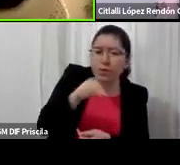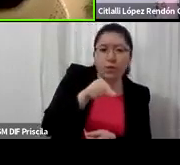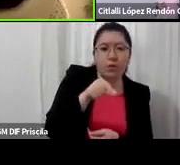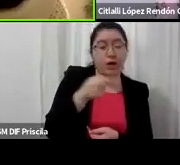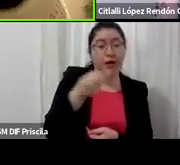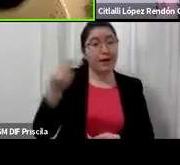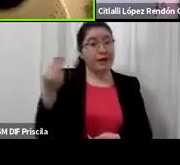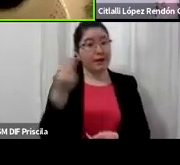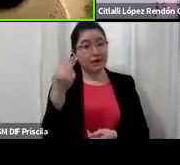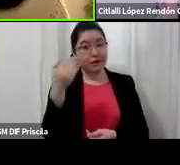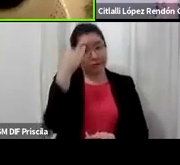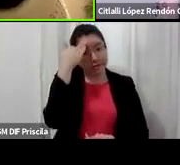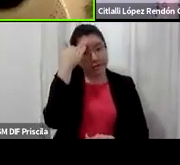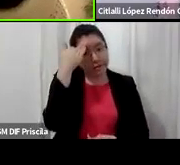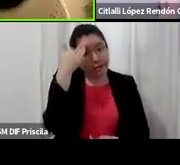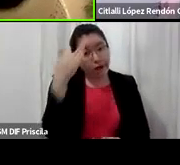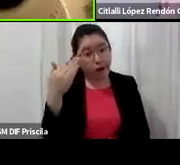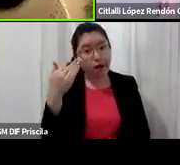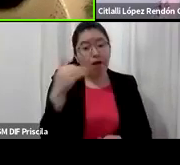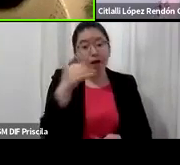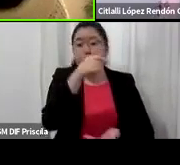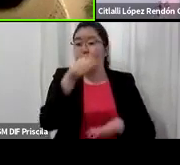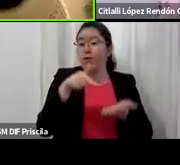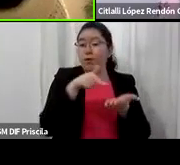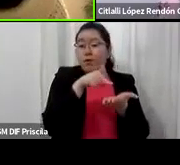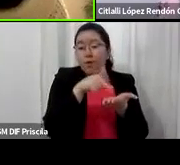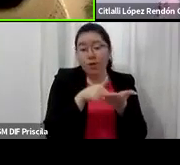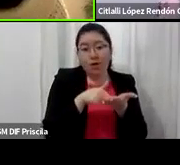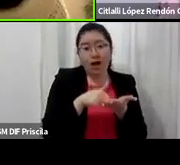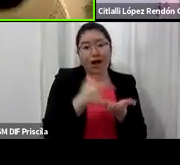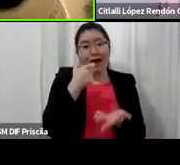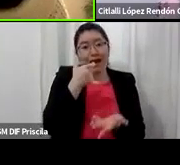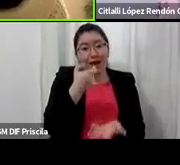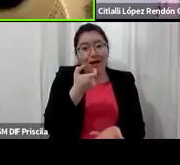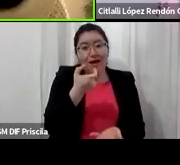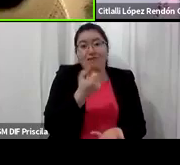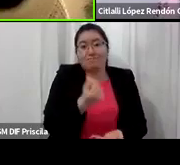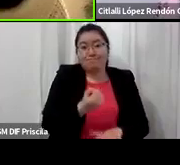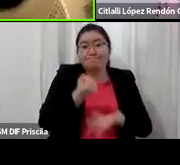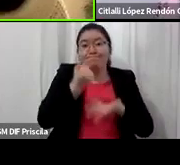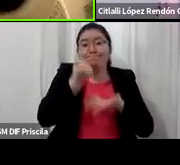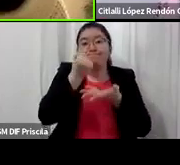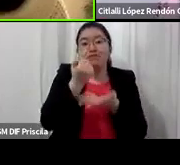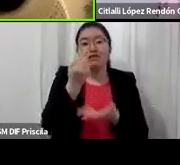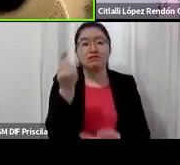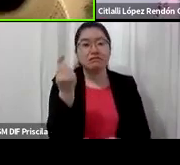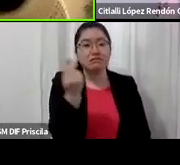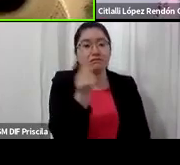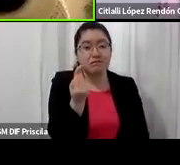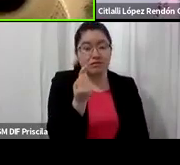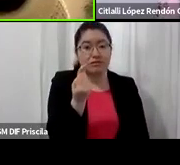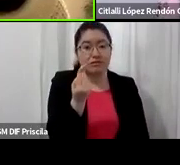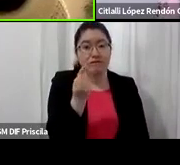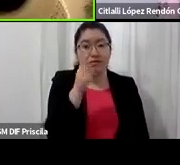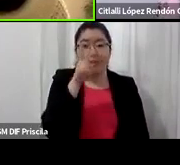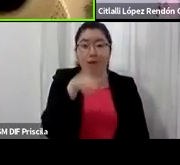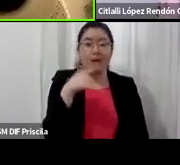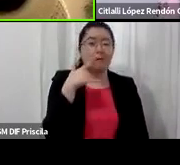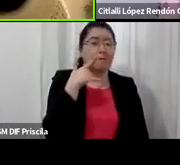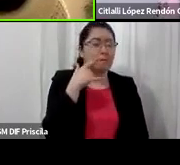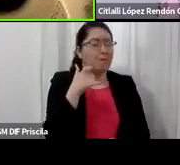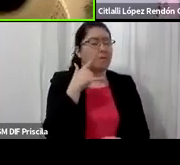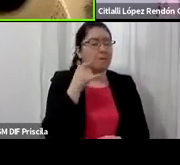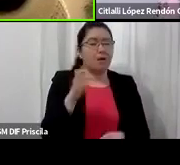y recursos. Sí, sí lo requieren mucho esfuerzo, porque un trabajo con la comunidad es un trabajo de todos los